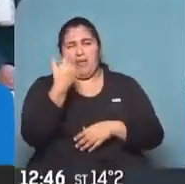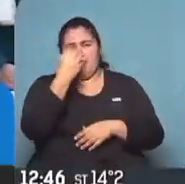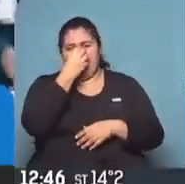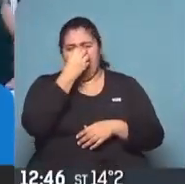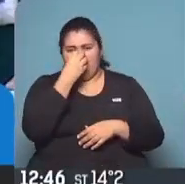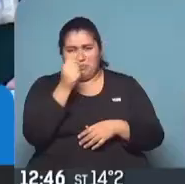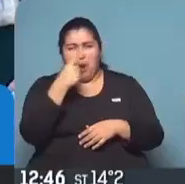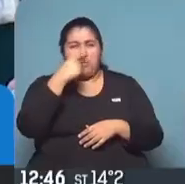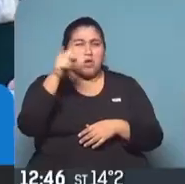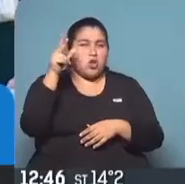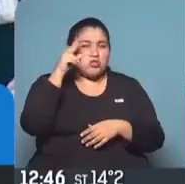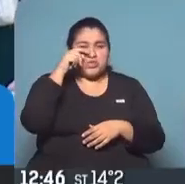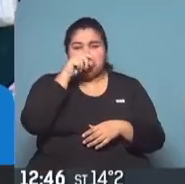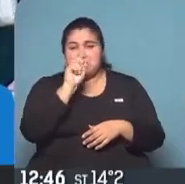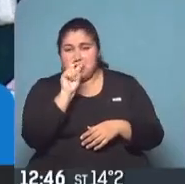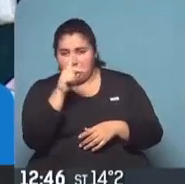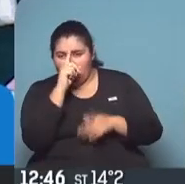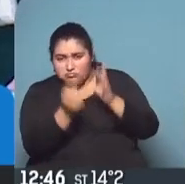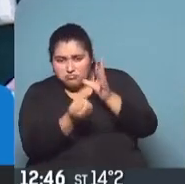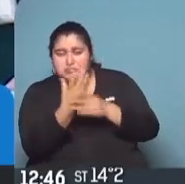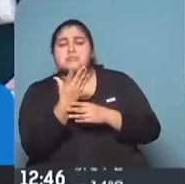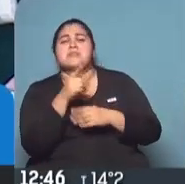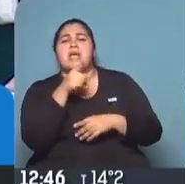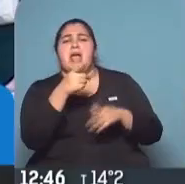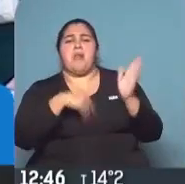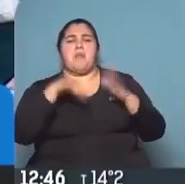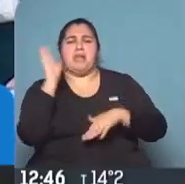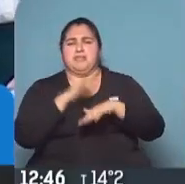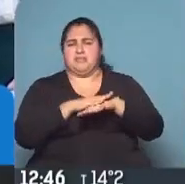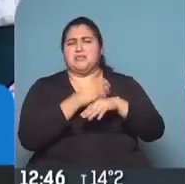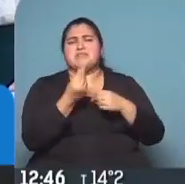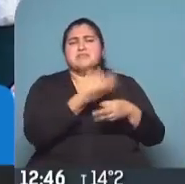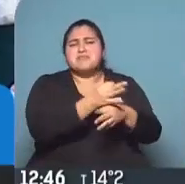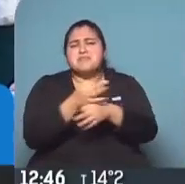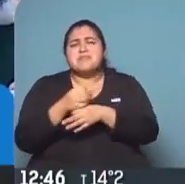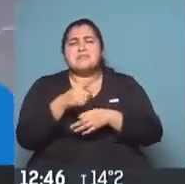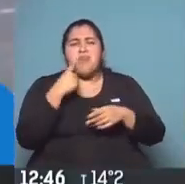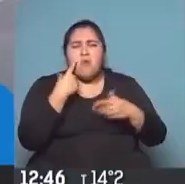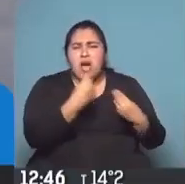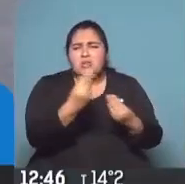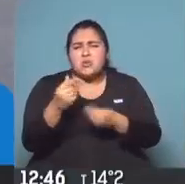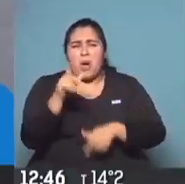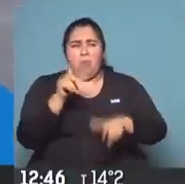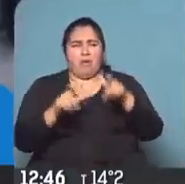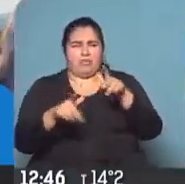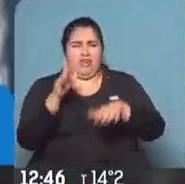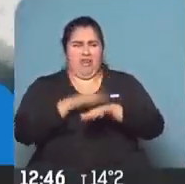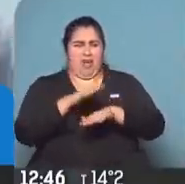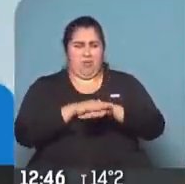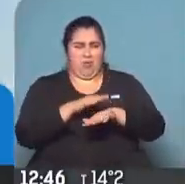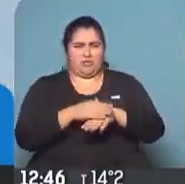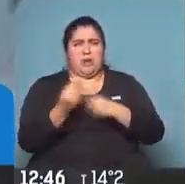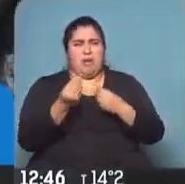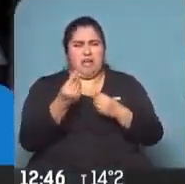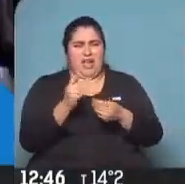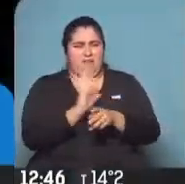en 1872 en la cuna que forma los líderes conspiradores y emplearán los medios del